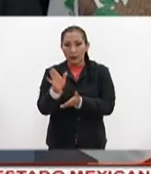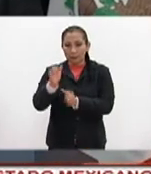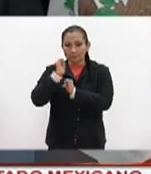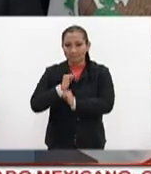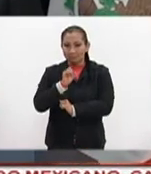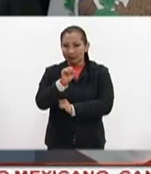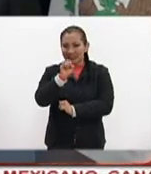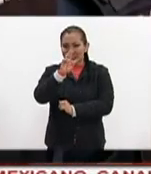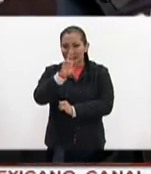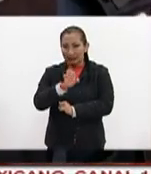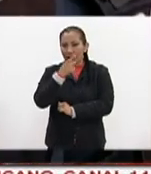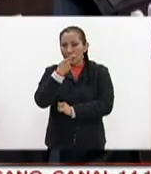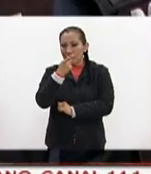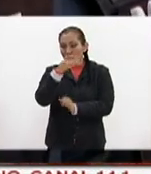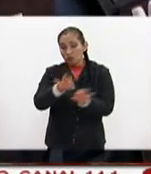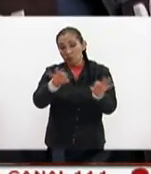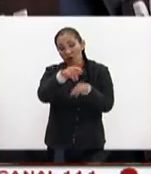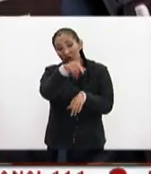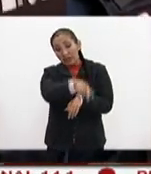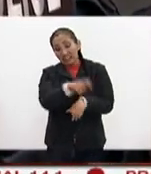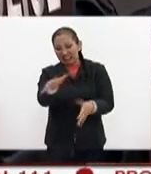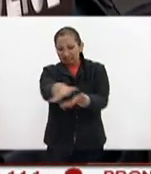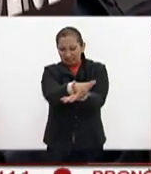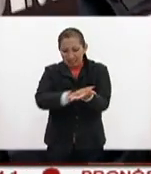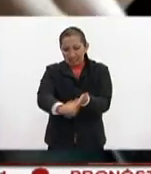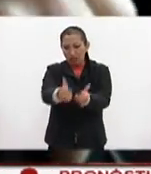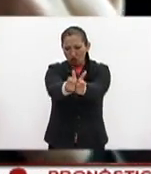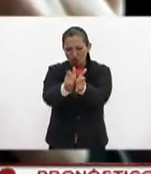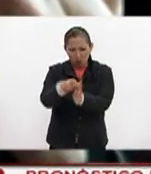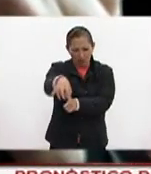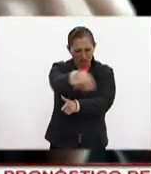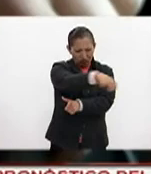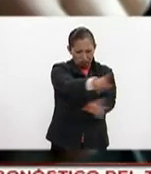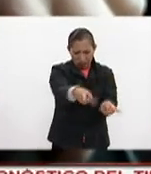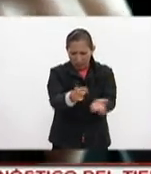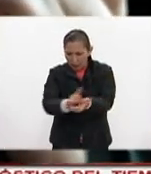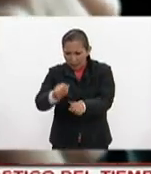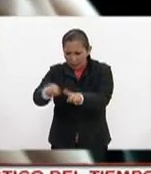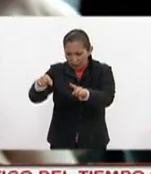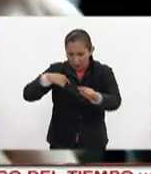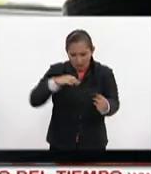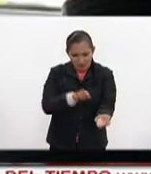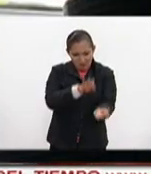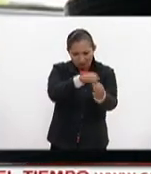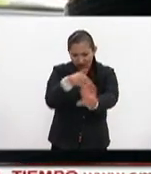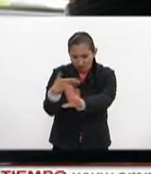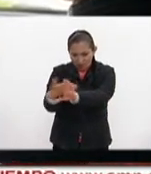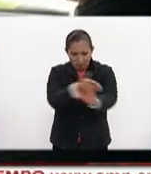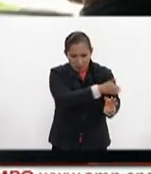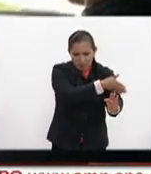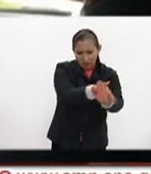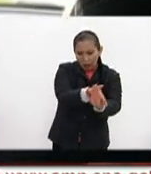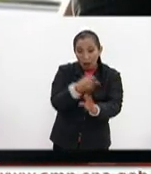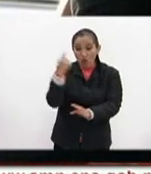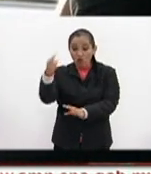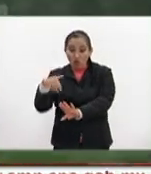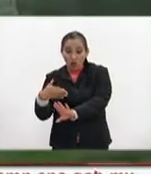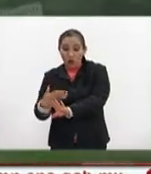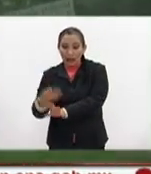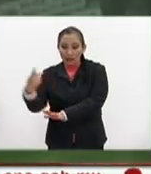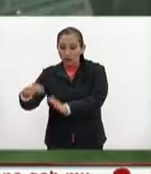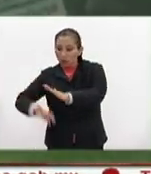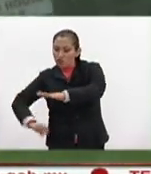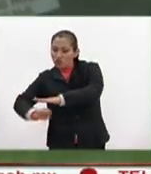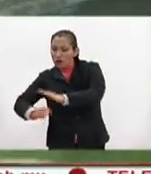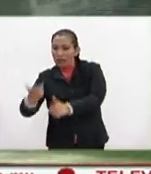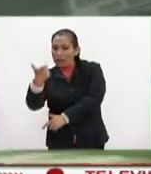el canciller Luis Videgaray habló sobre la importancia de desmantelar a los cárteles de la droga desde diferentes frentes. Uno de ellos, golpear las